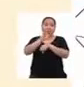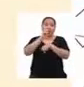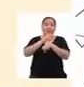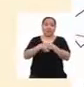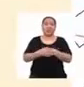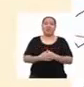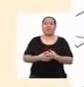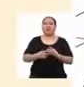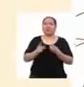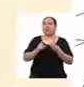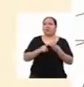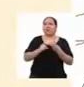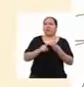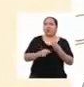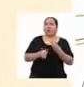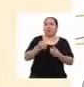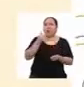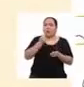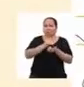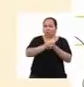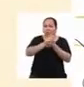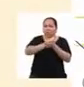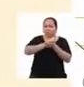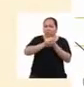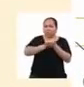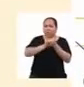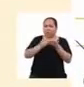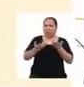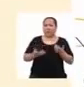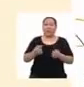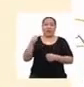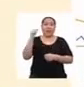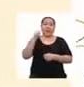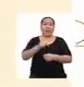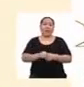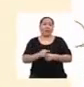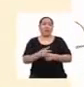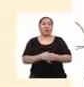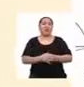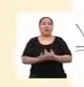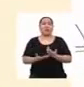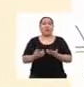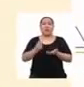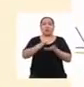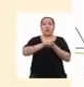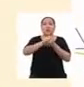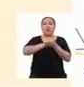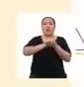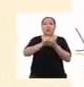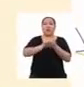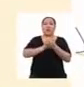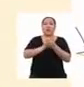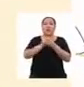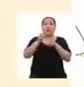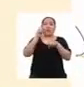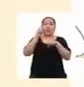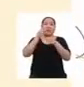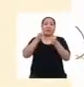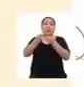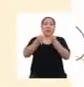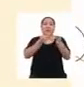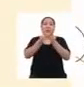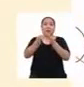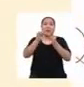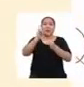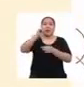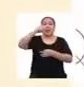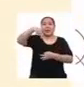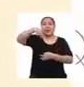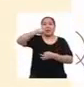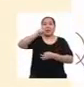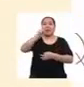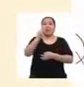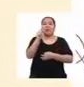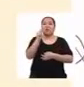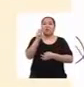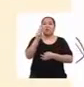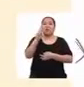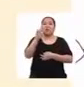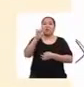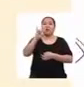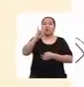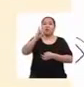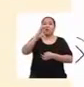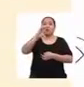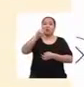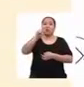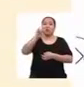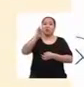¿Qué tipo de texto escribiré? Este será un texto instructivo que da recomendaciones. ¿A quién